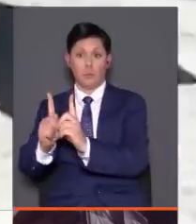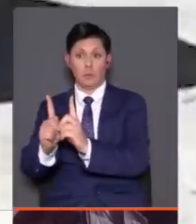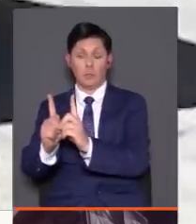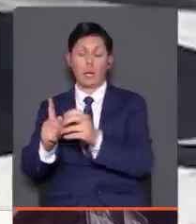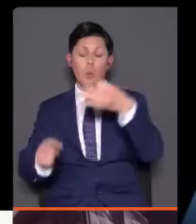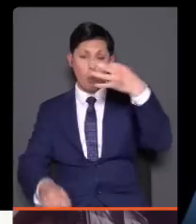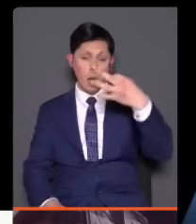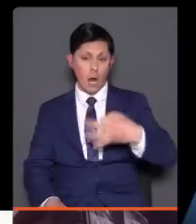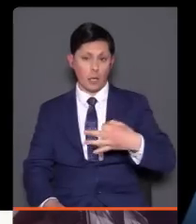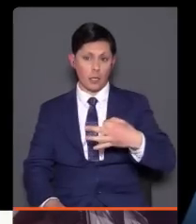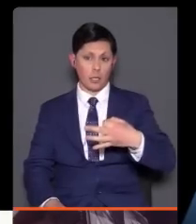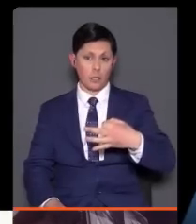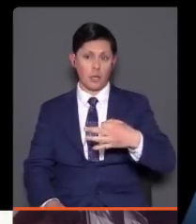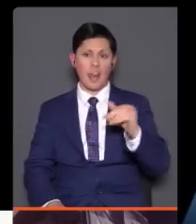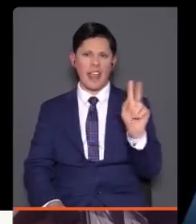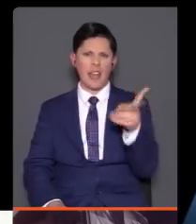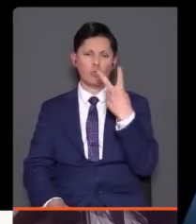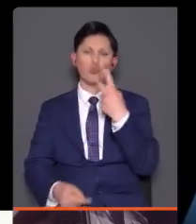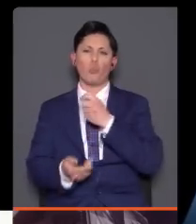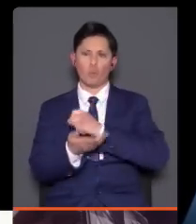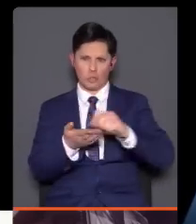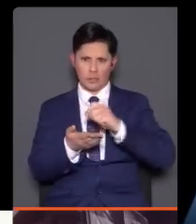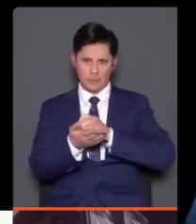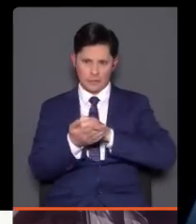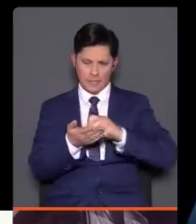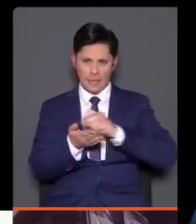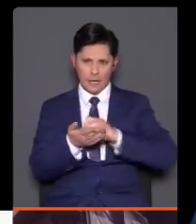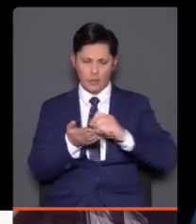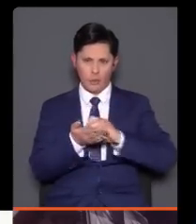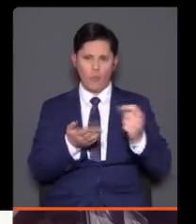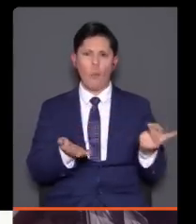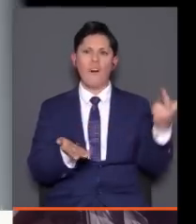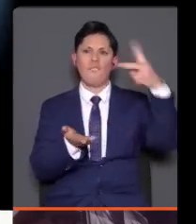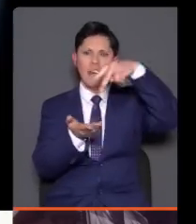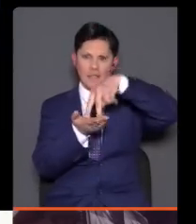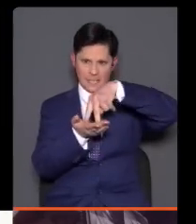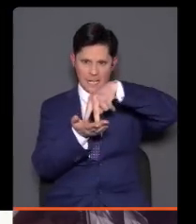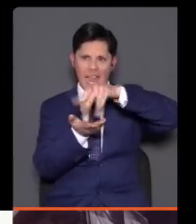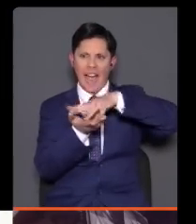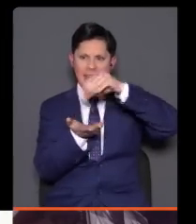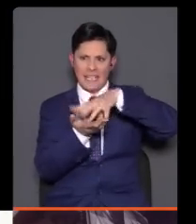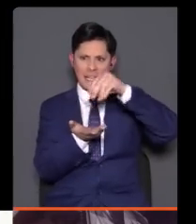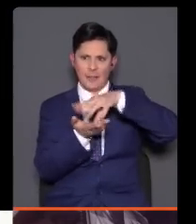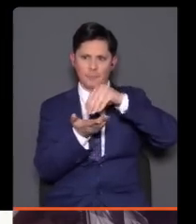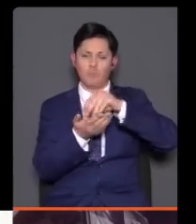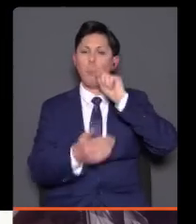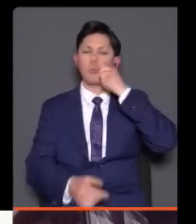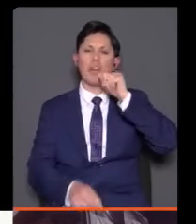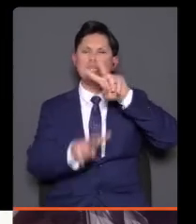como recordó el subsecretario del Interior en su visita a Arica.